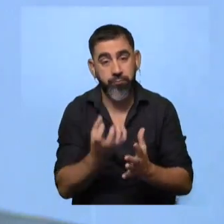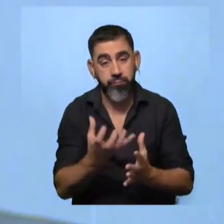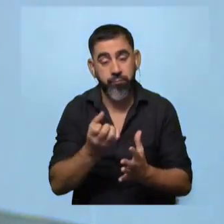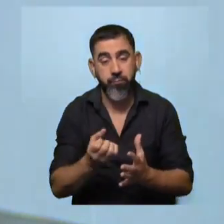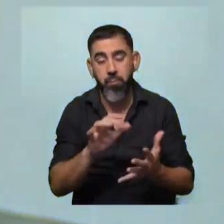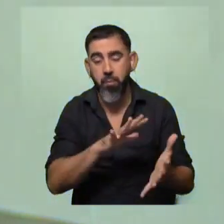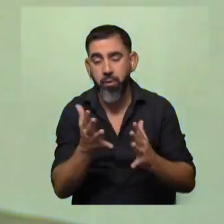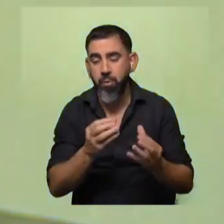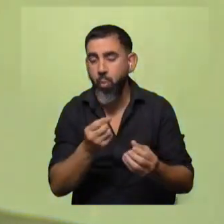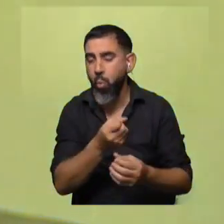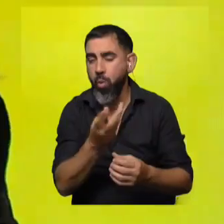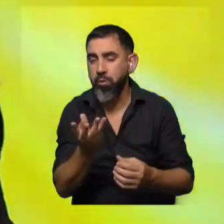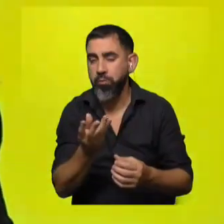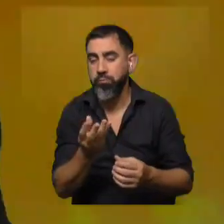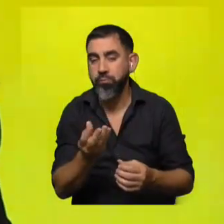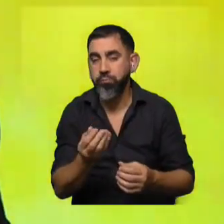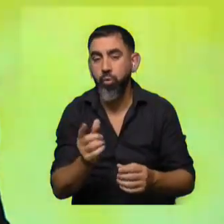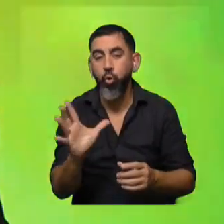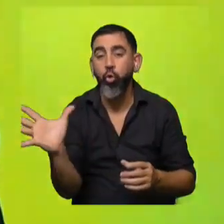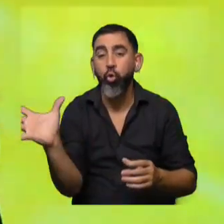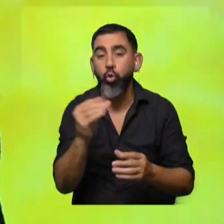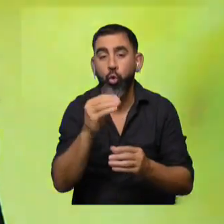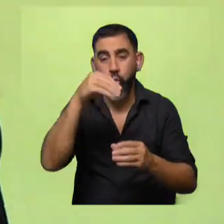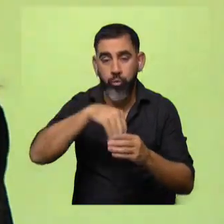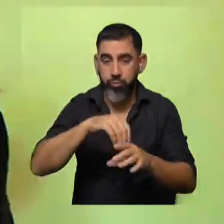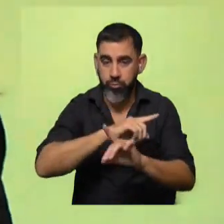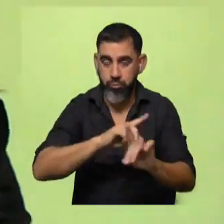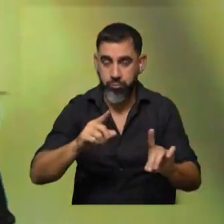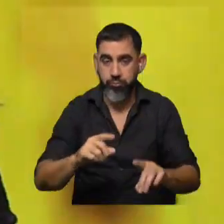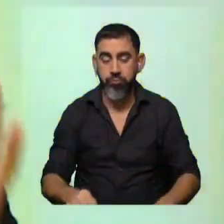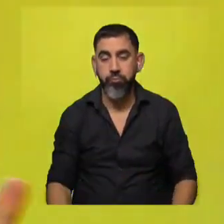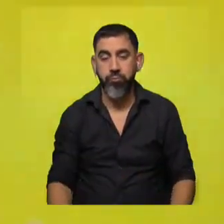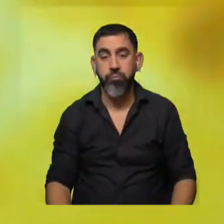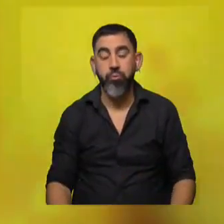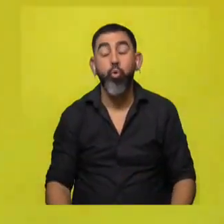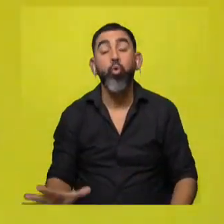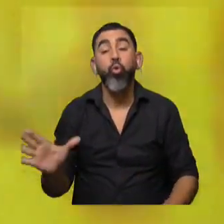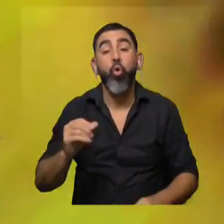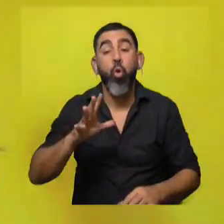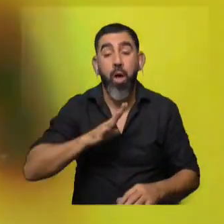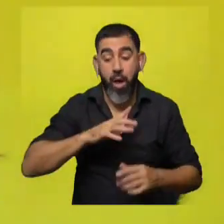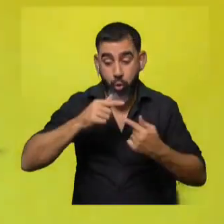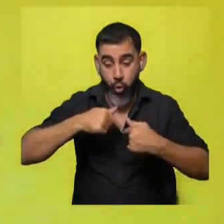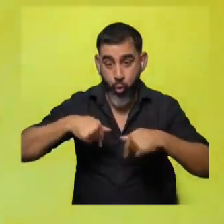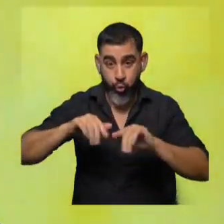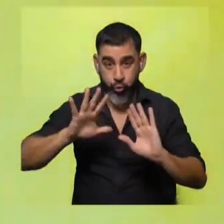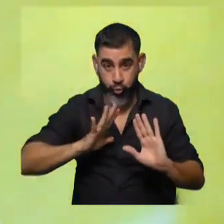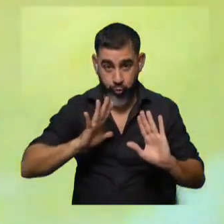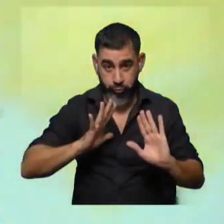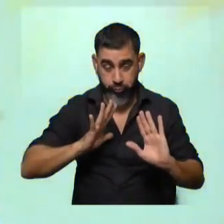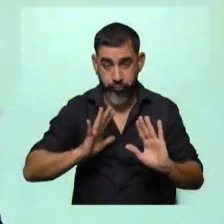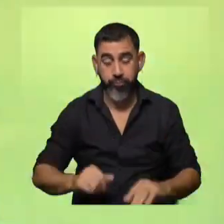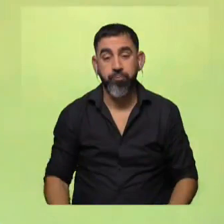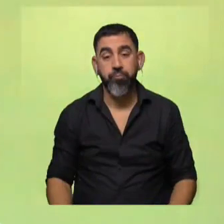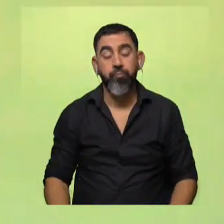más o menos... No está todo el archivo Berruti y eso nos está... Bueno, está todo lo que nosotros tenemos del archivo Berruti. Okay.